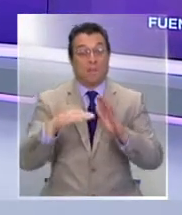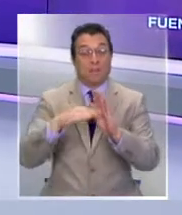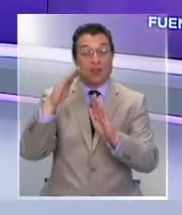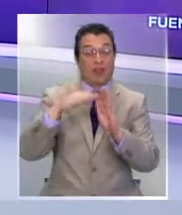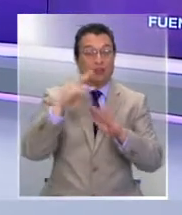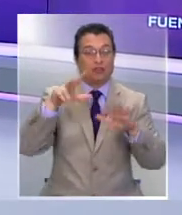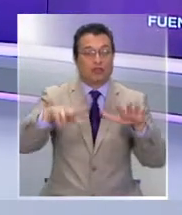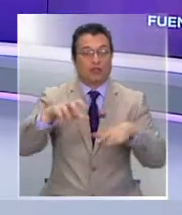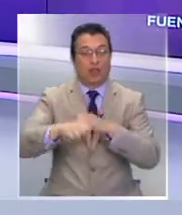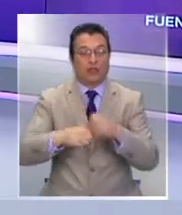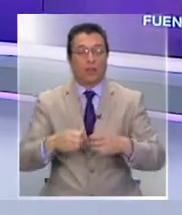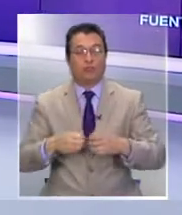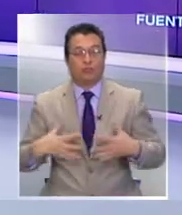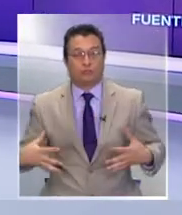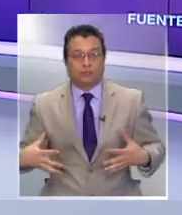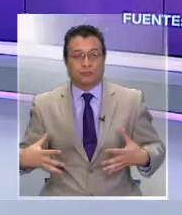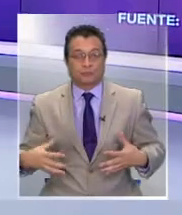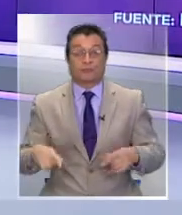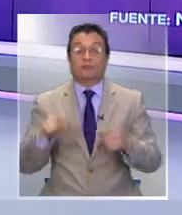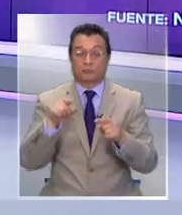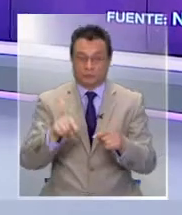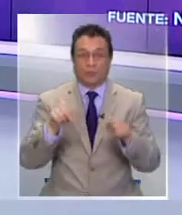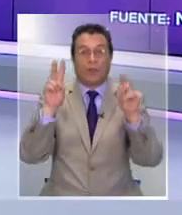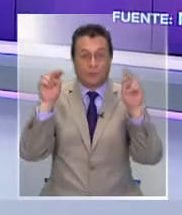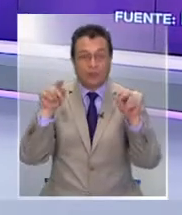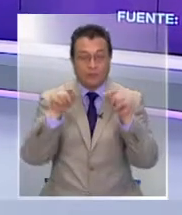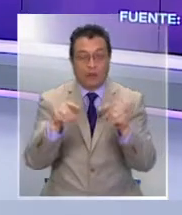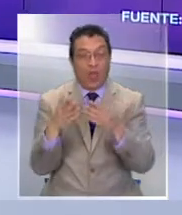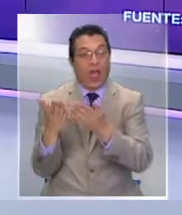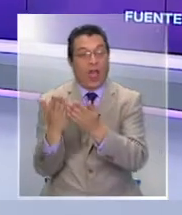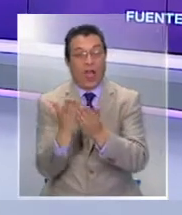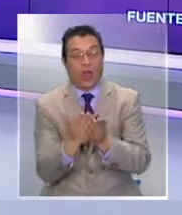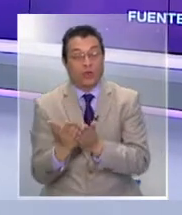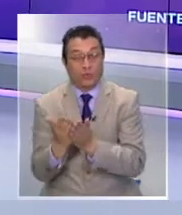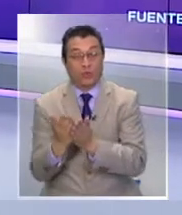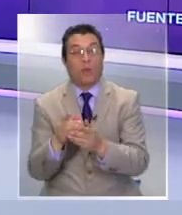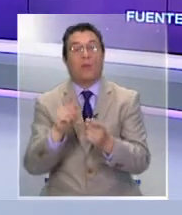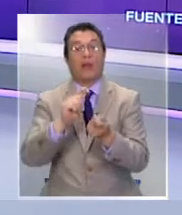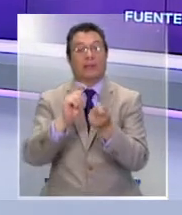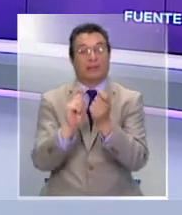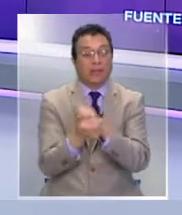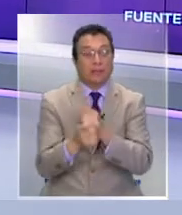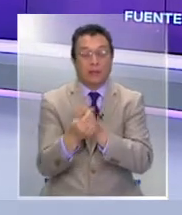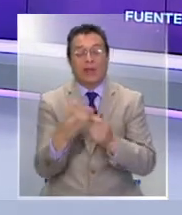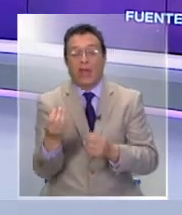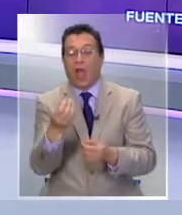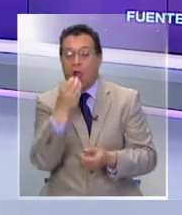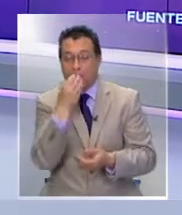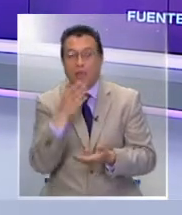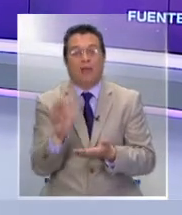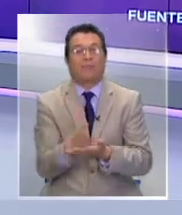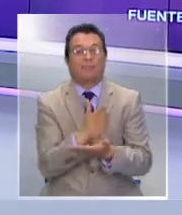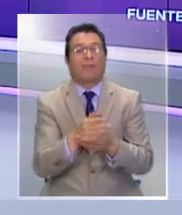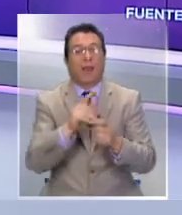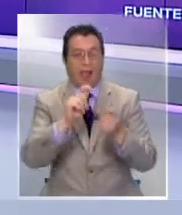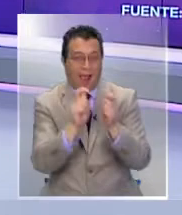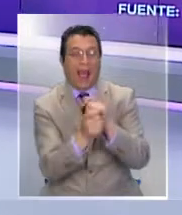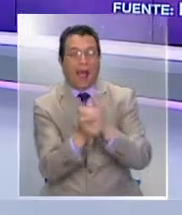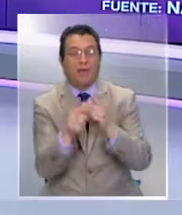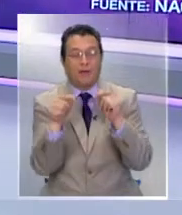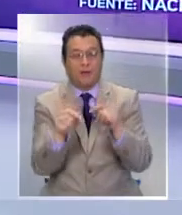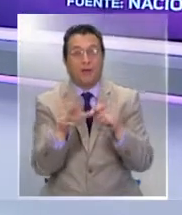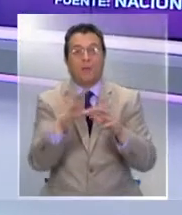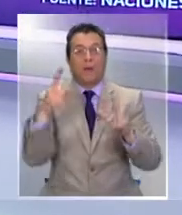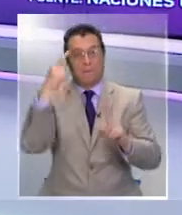18 años una de las razones que aduce este estudio es el cambio en los patrones alimentarios registrándose por